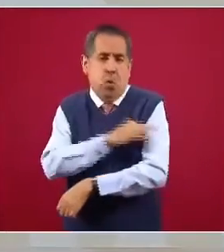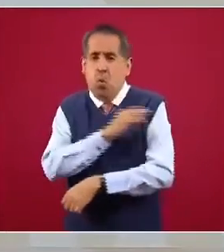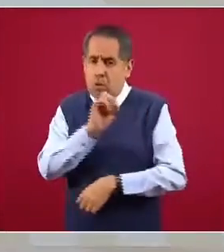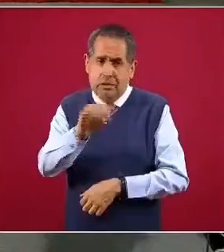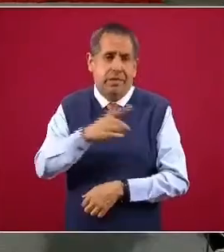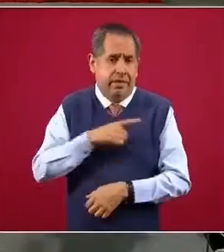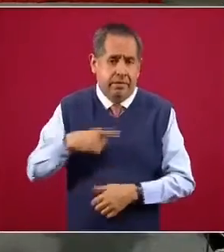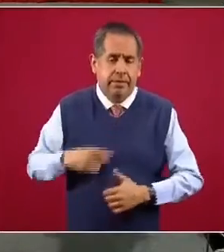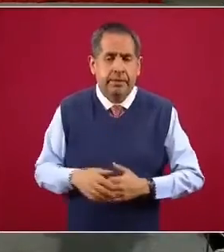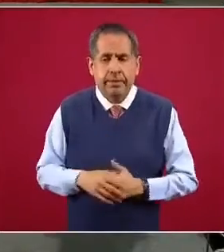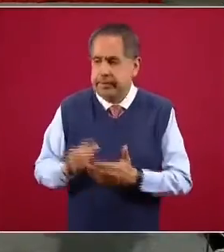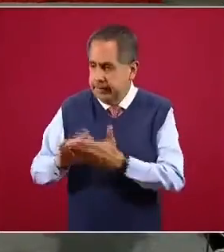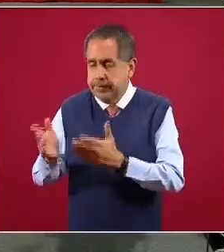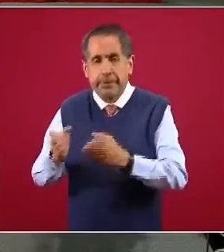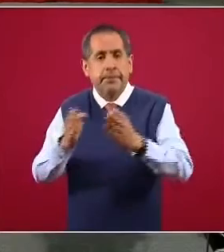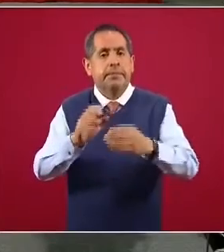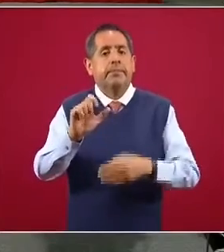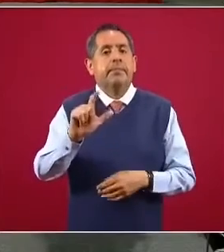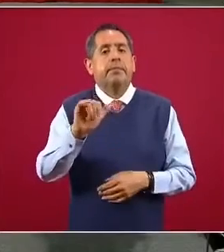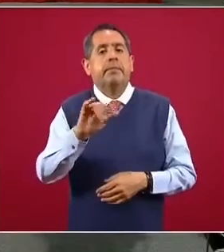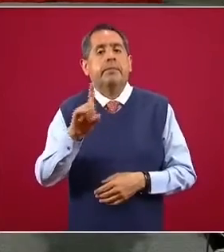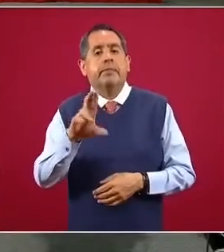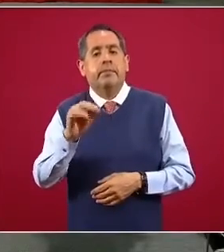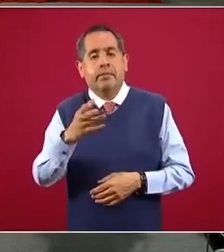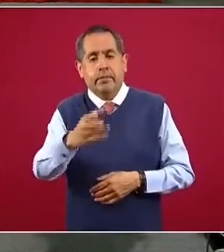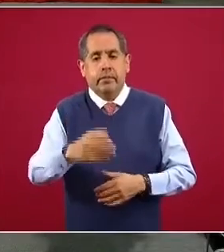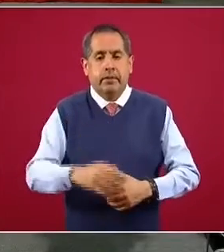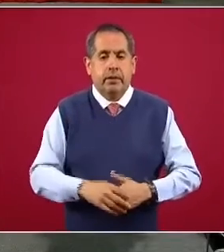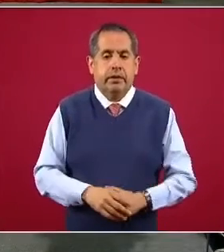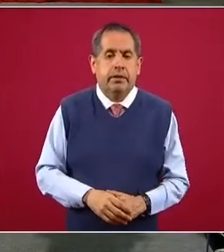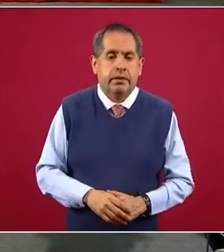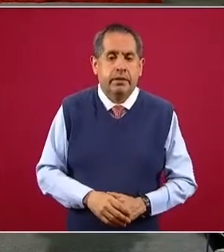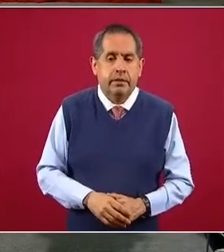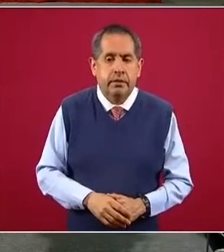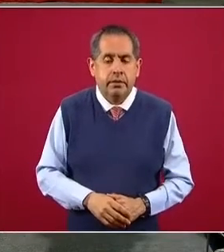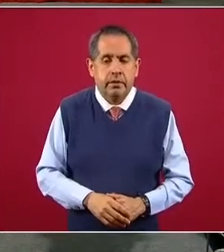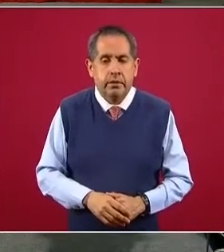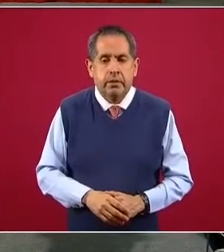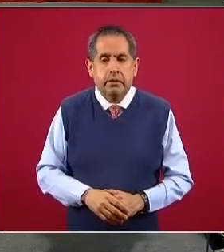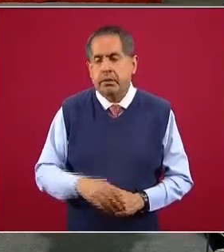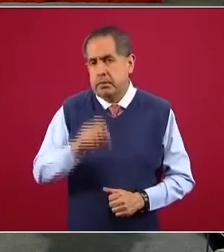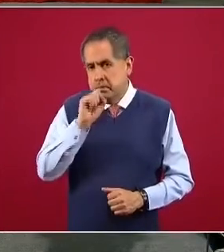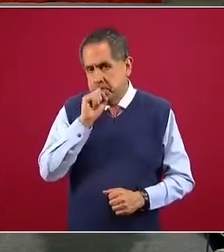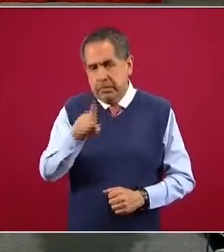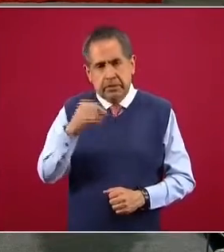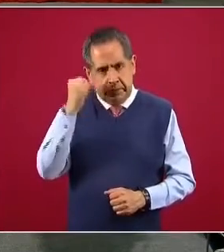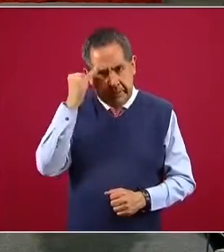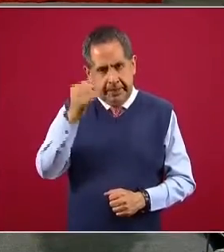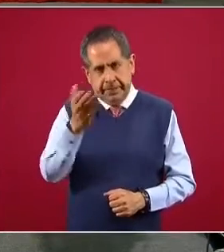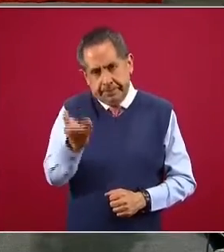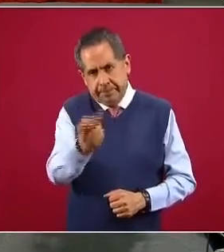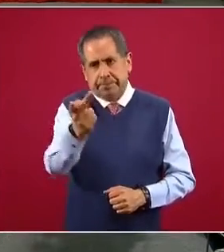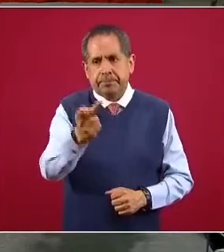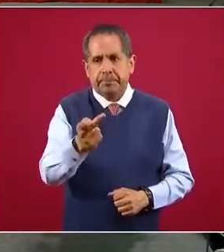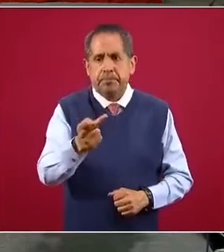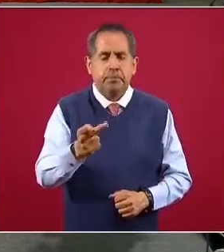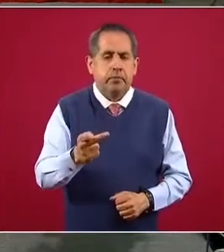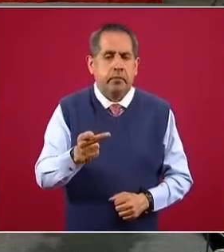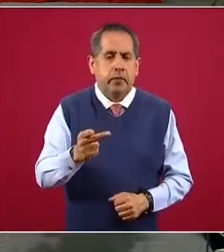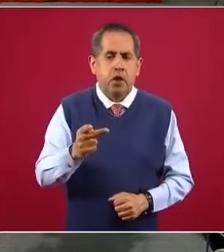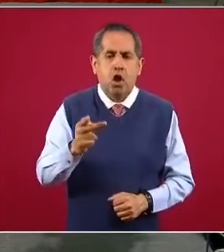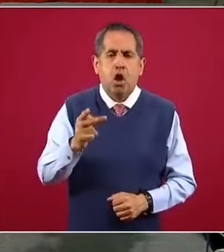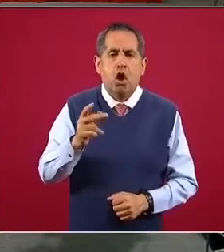gracias. Alejandro Alemán, por favor. Sí, en el mismo orden, doctor López